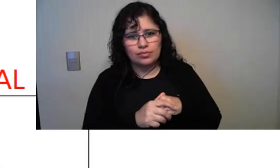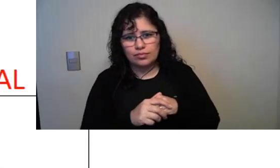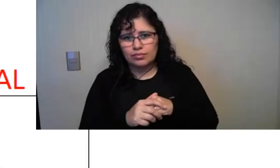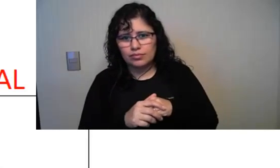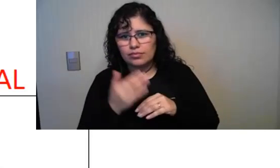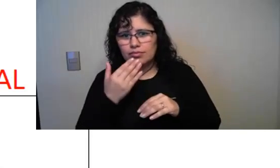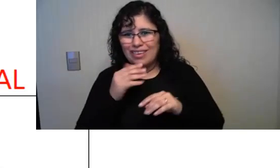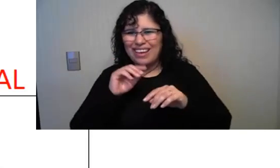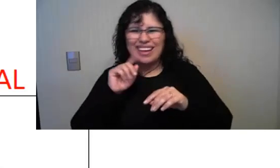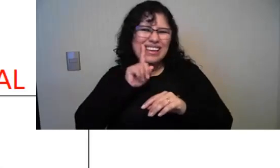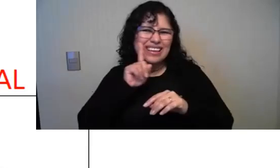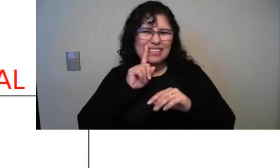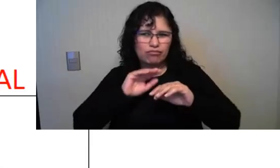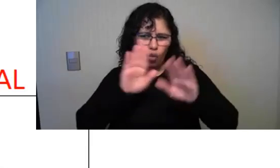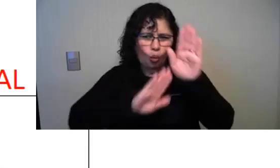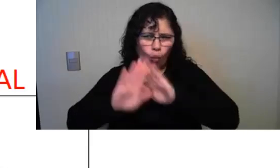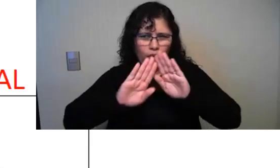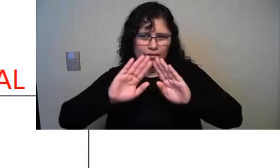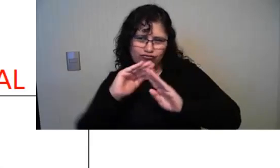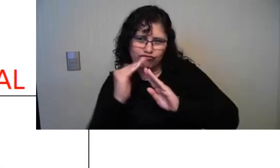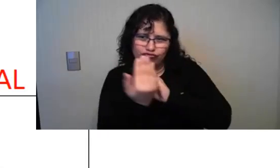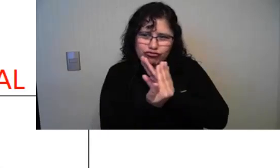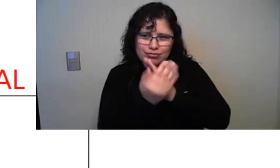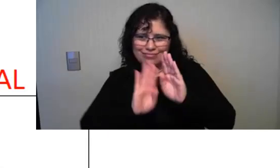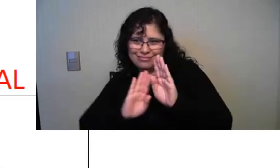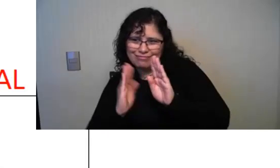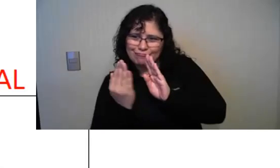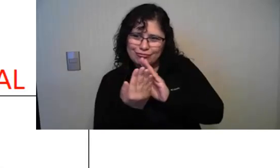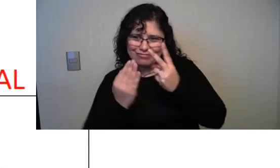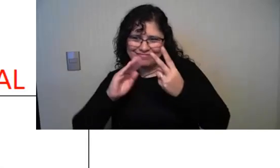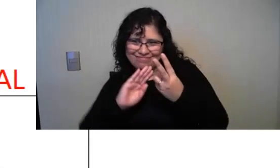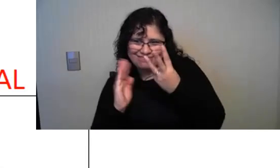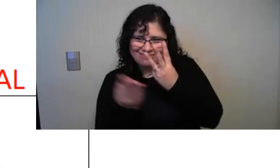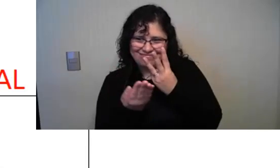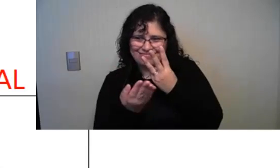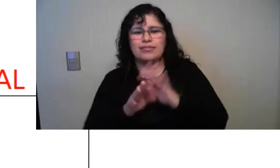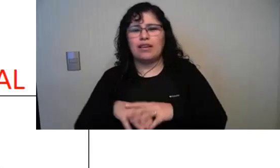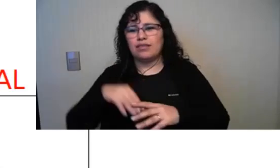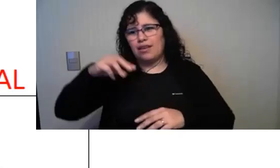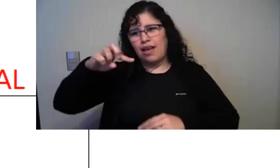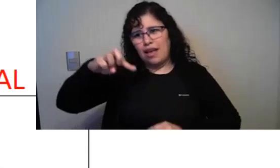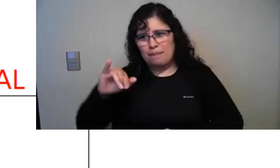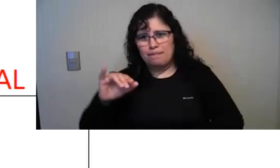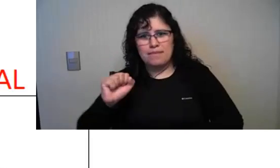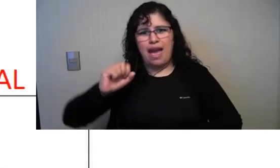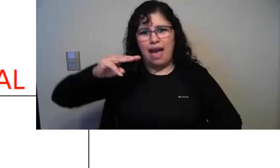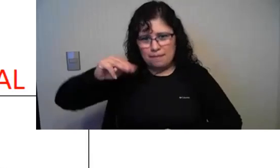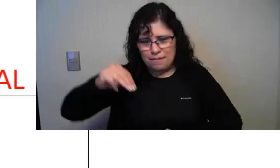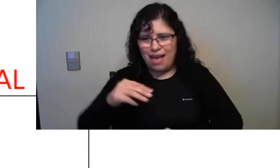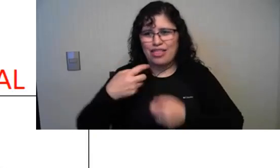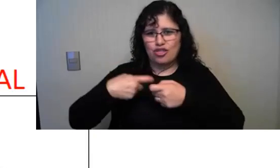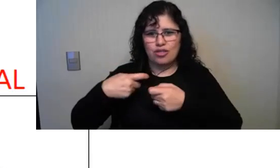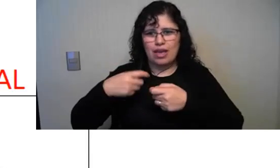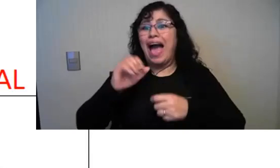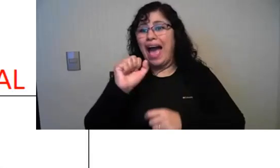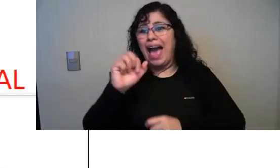protegido por las distintas meninges. Pía madre, dura madre,